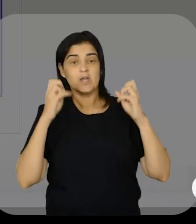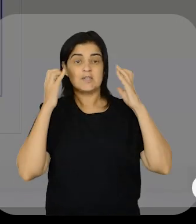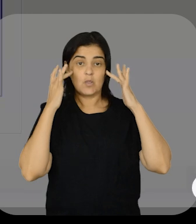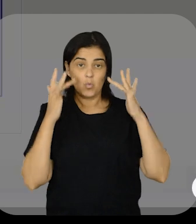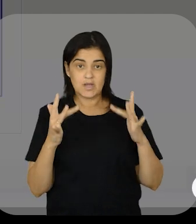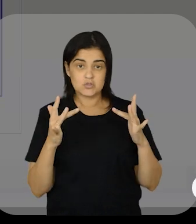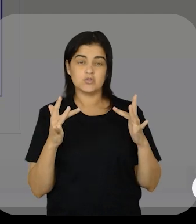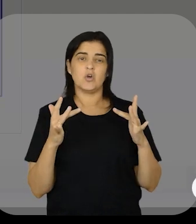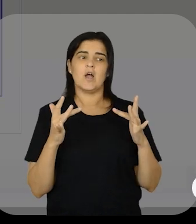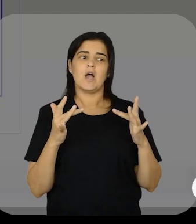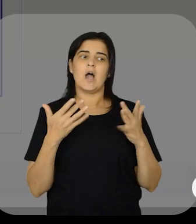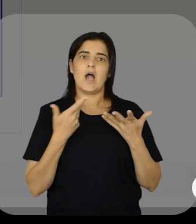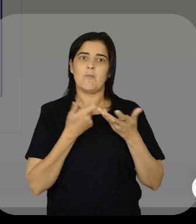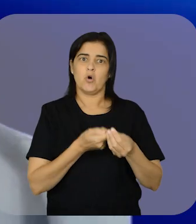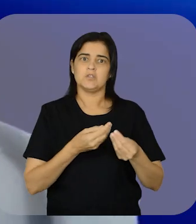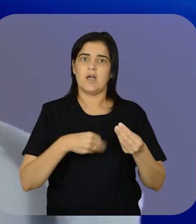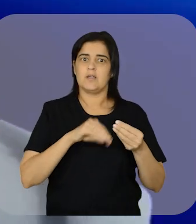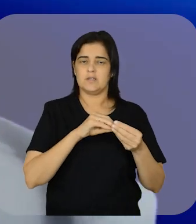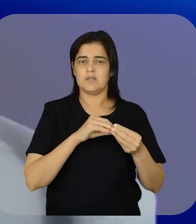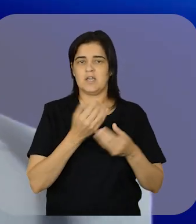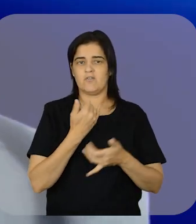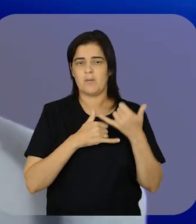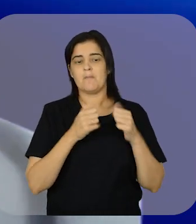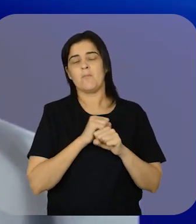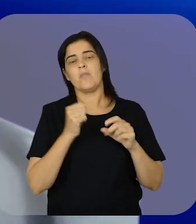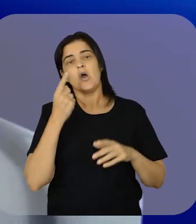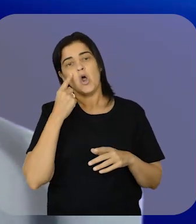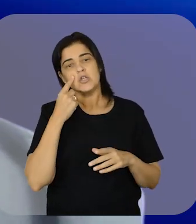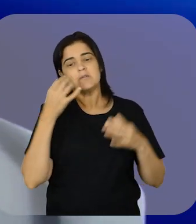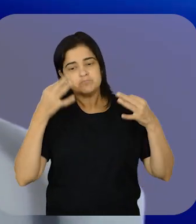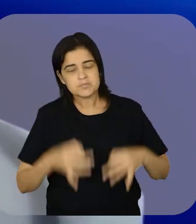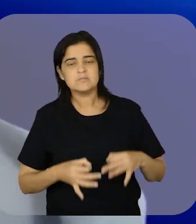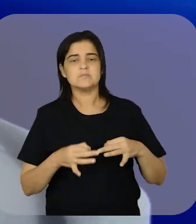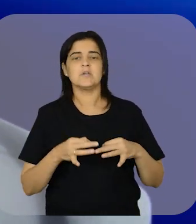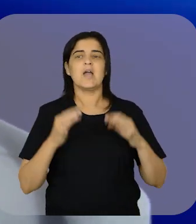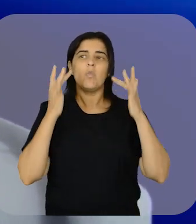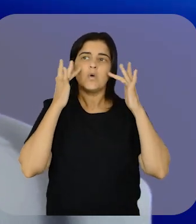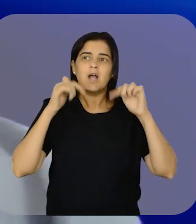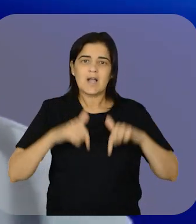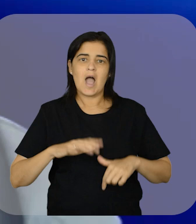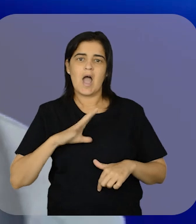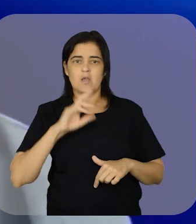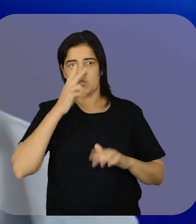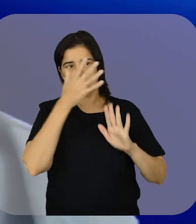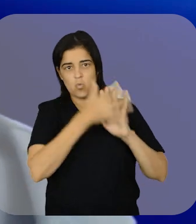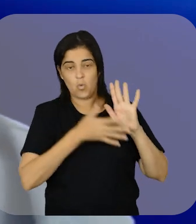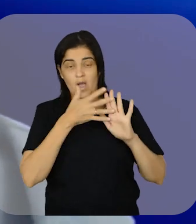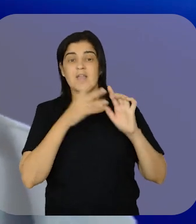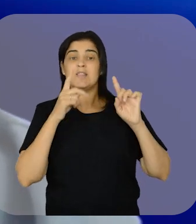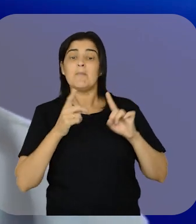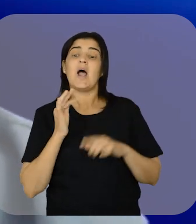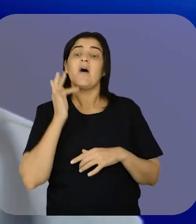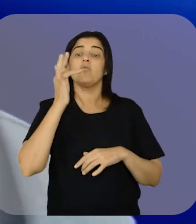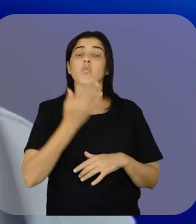educación aporta para poder conocer la realidad educativa que tenemos aquí en Uruguay y también les aporta a las